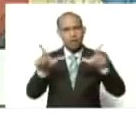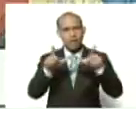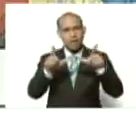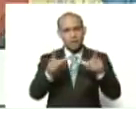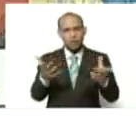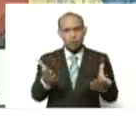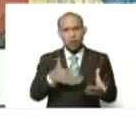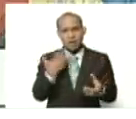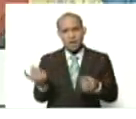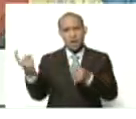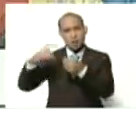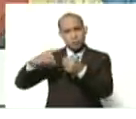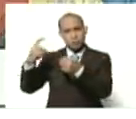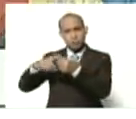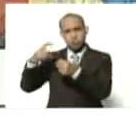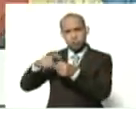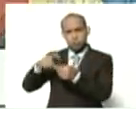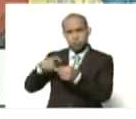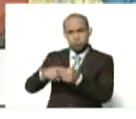televisoras,